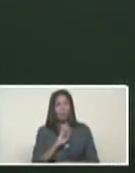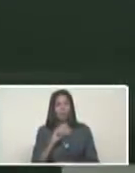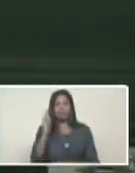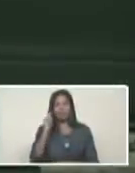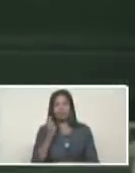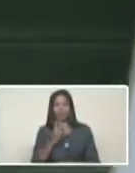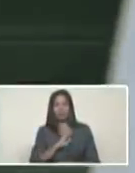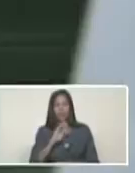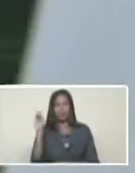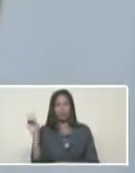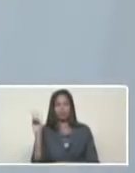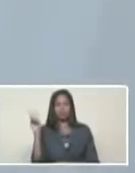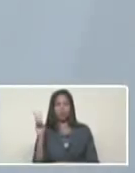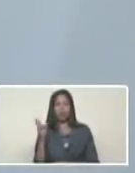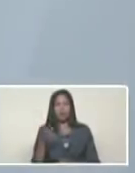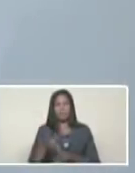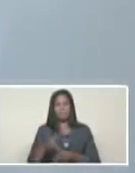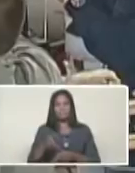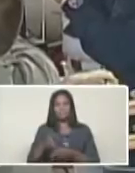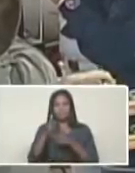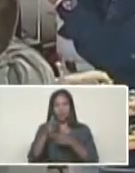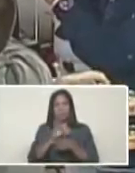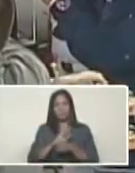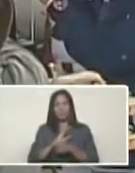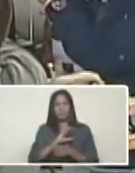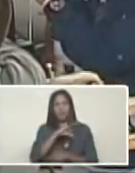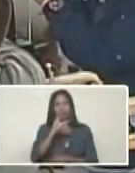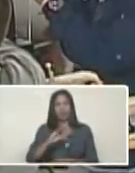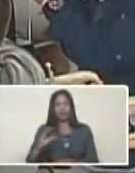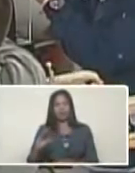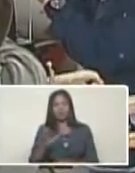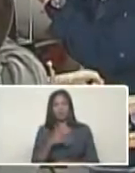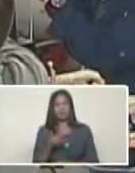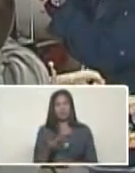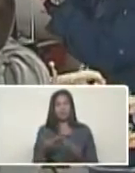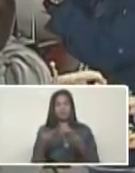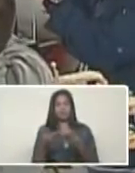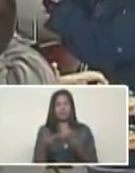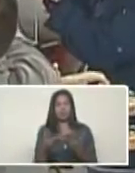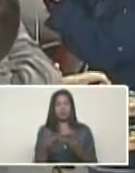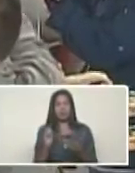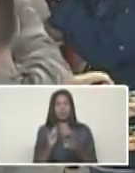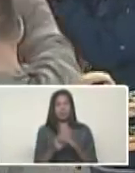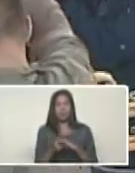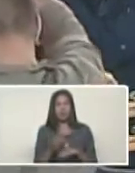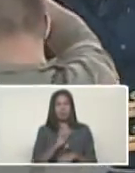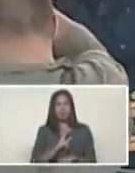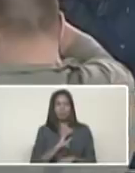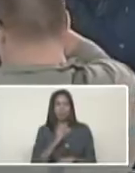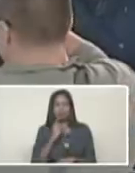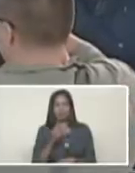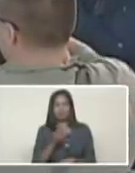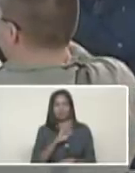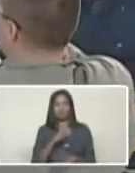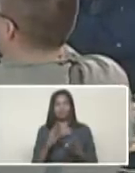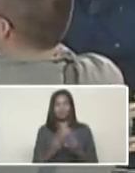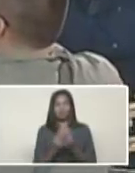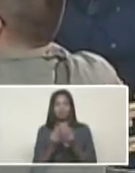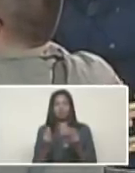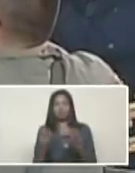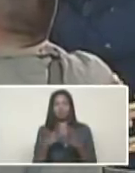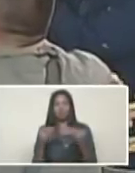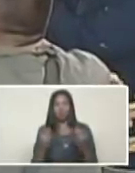venezolano. Subametralladora Caribe. C-Caribe. Quisiera transcribirle acá lo que dice de parte de todos los compañeros de